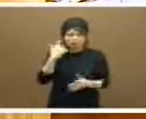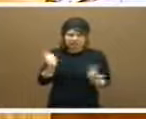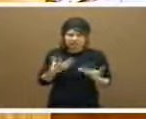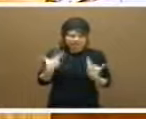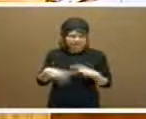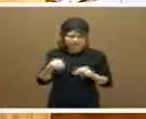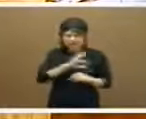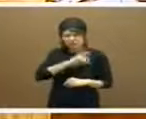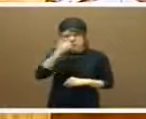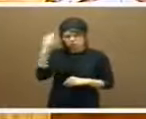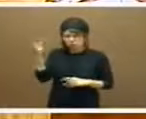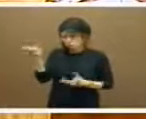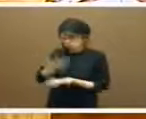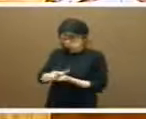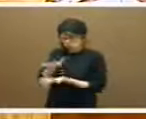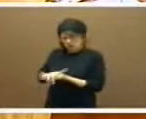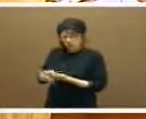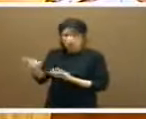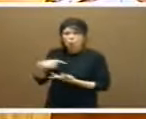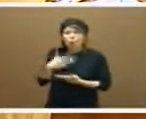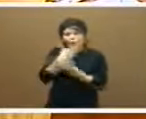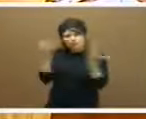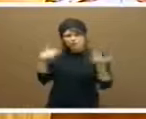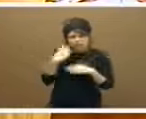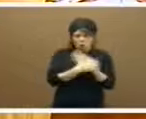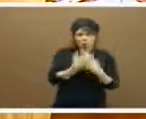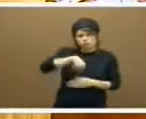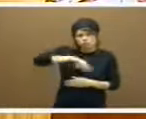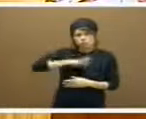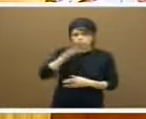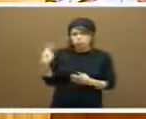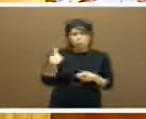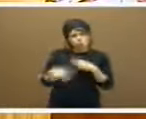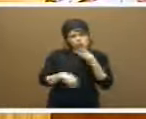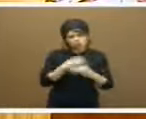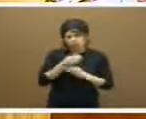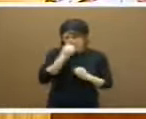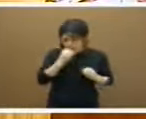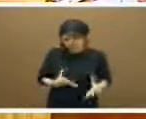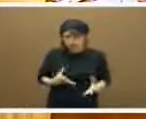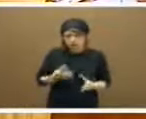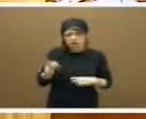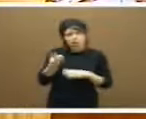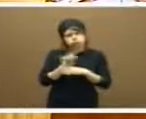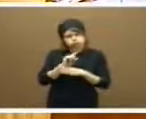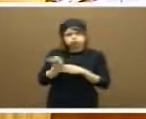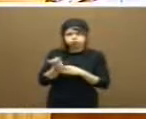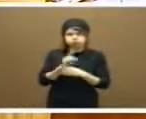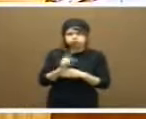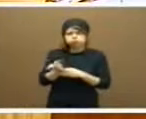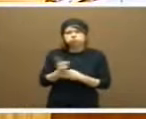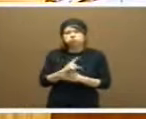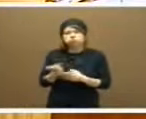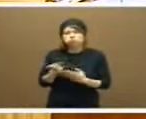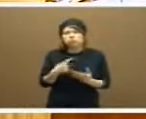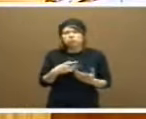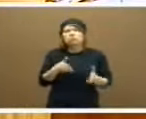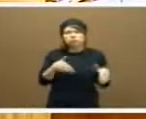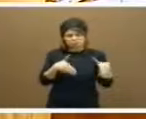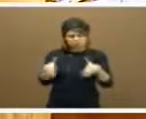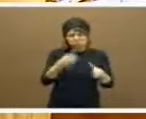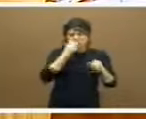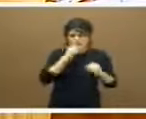finalizar, señor Escobar, usted esté tranquilo, tenga confianza en este Gobierno, se están haciendo las cosas bien, El ritmo de ejecución para no perder fondos va por